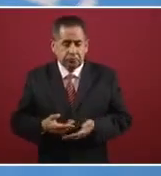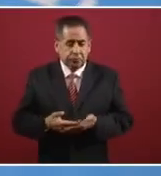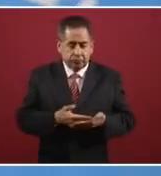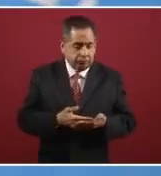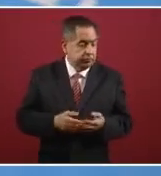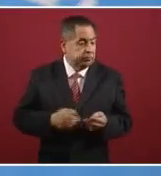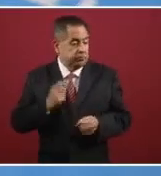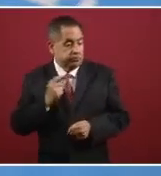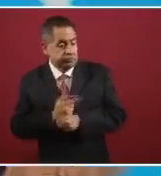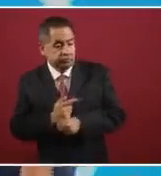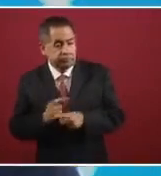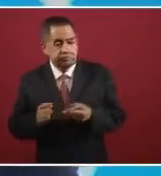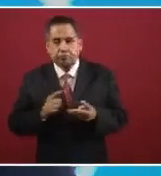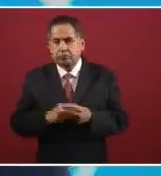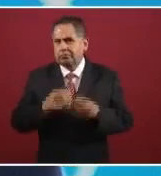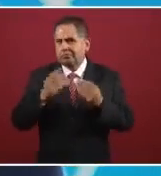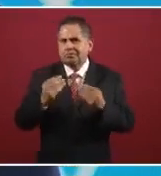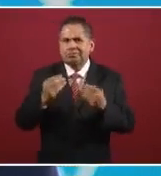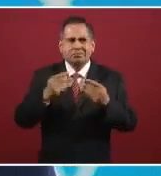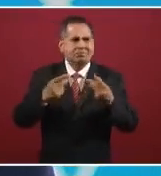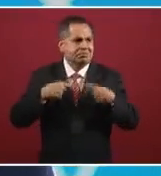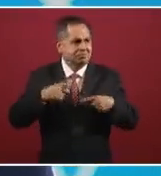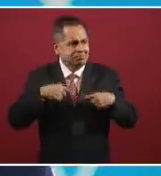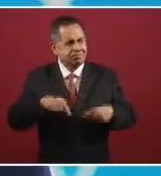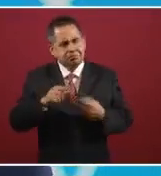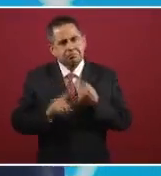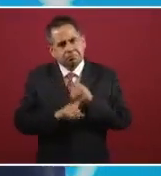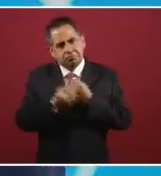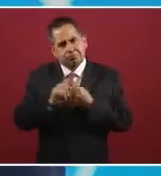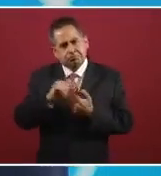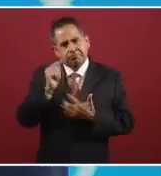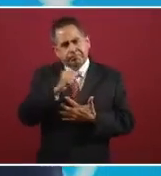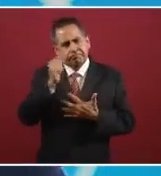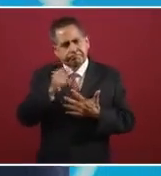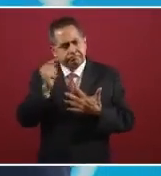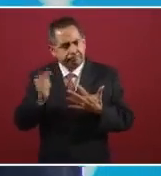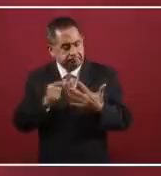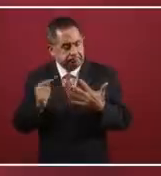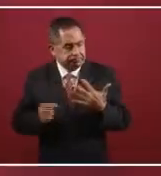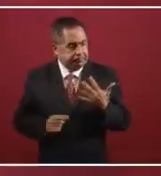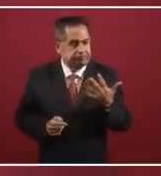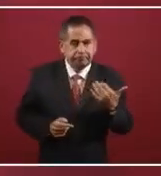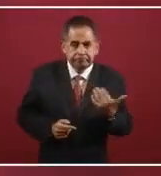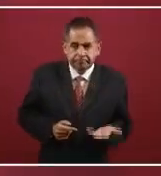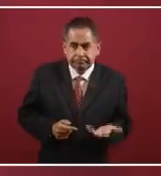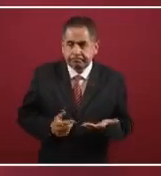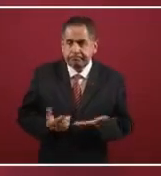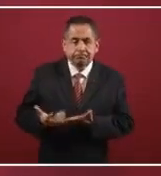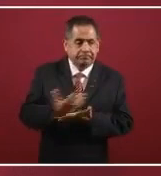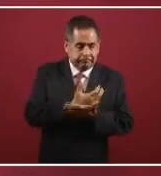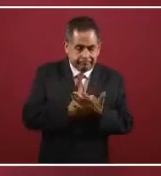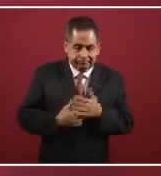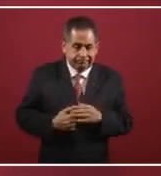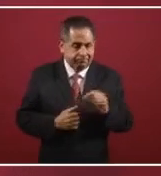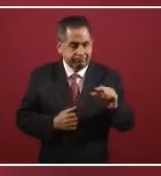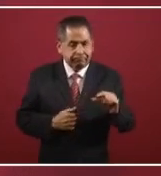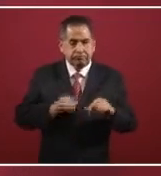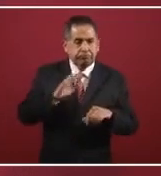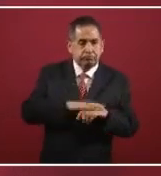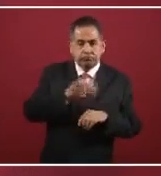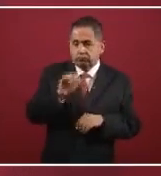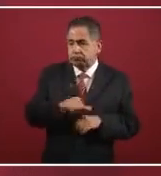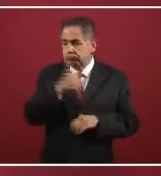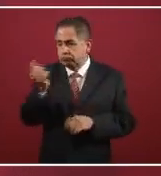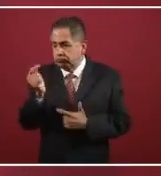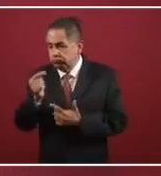que hay una cantidad innumerable de problemas que hacen a que no solo por ingresos tenemos que medir la exclusión